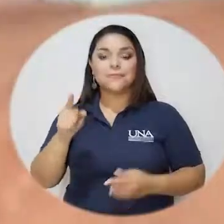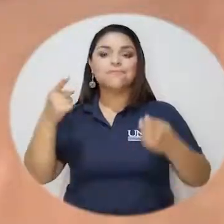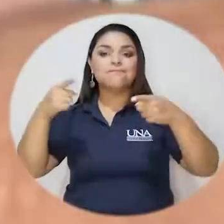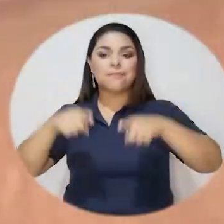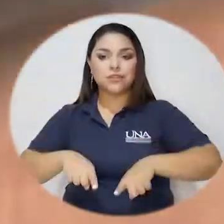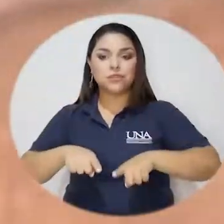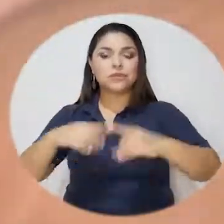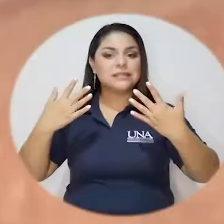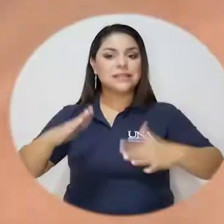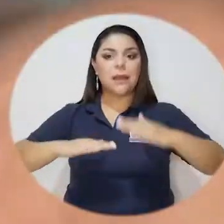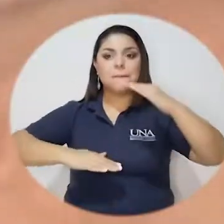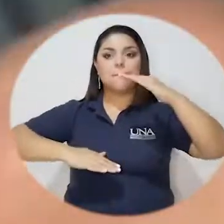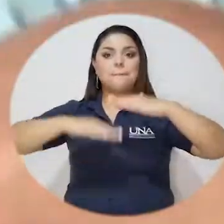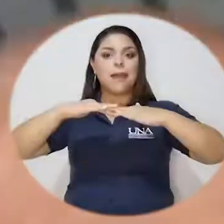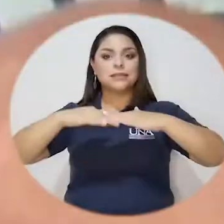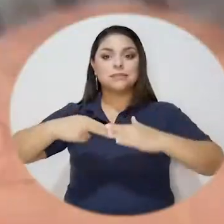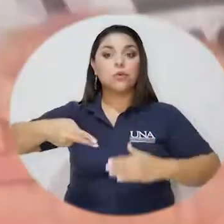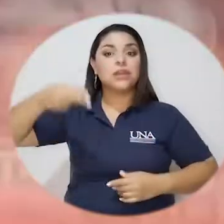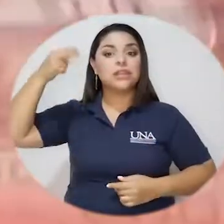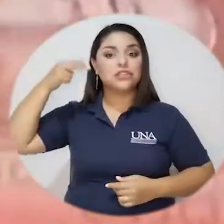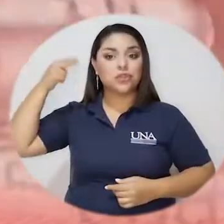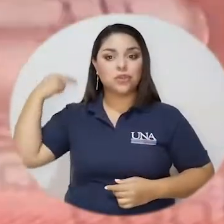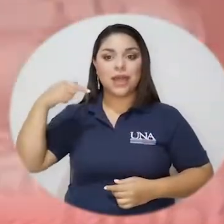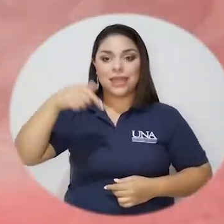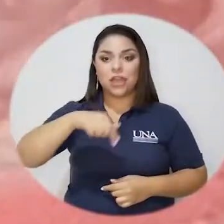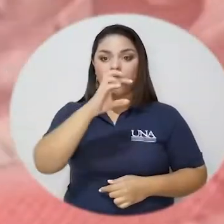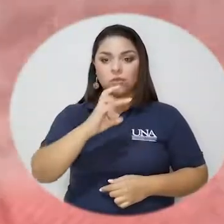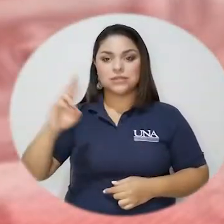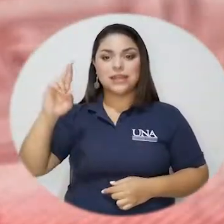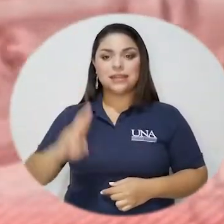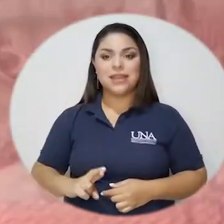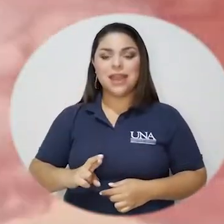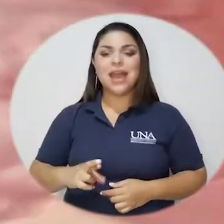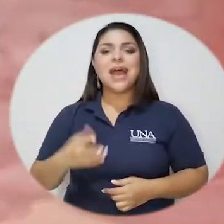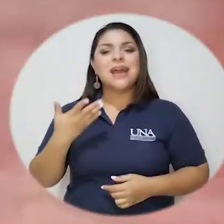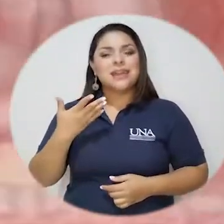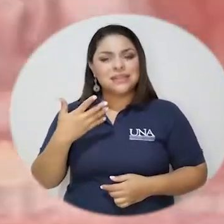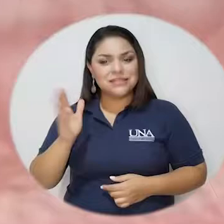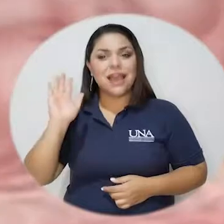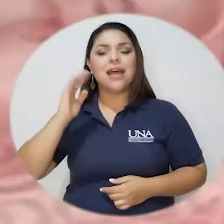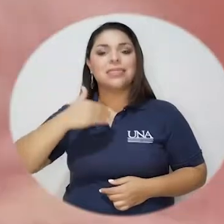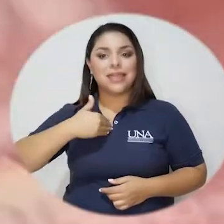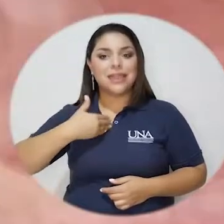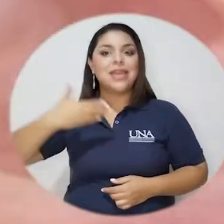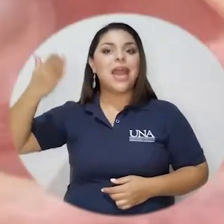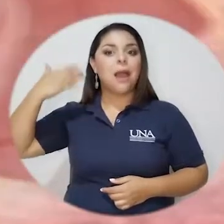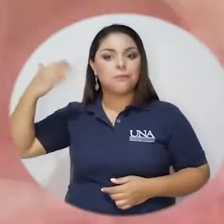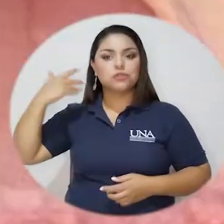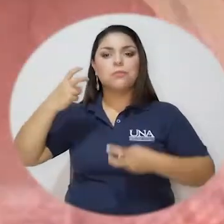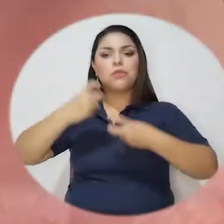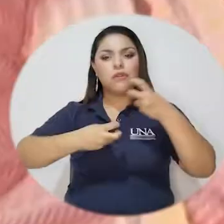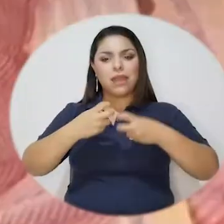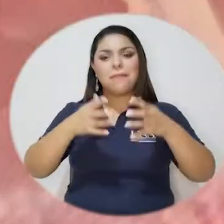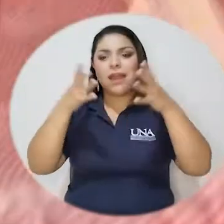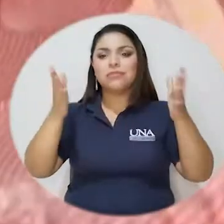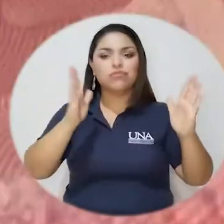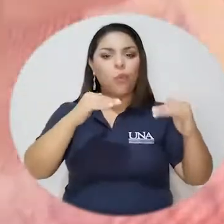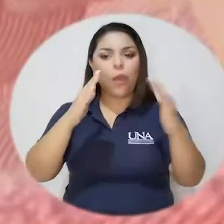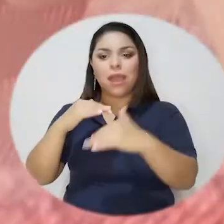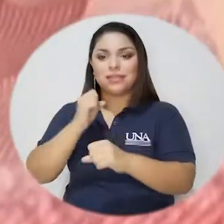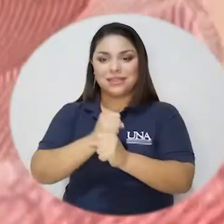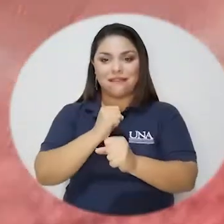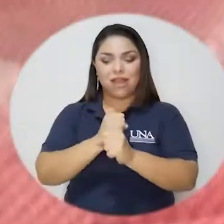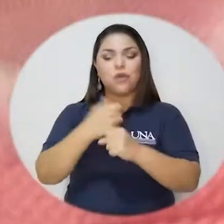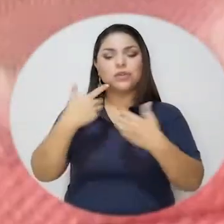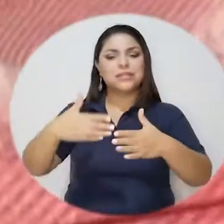a ese máximo histórico que ha tenido Costa Rica, que de todas maneras ya teníamos un problema bastante grande en el desempleo. Sí, no venía